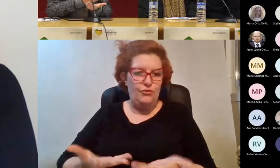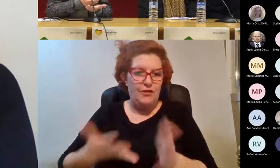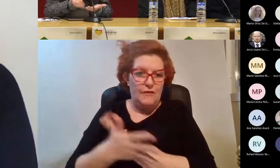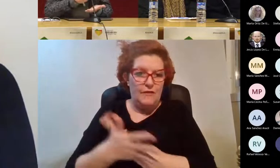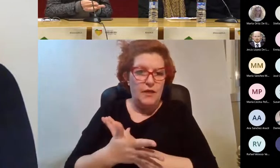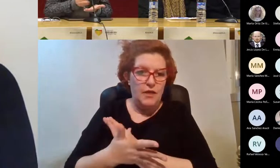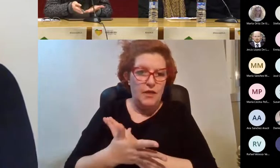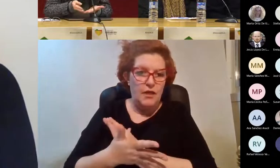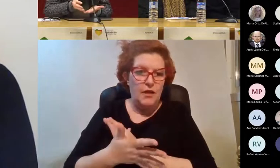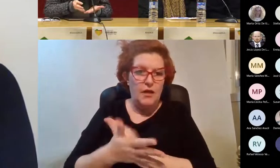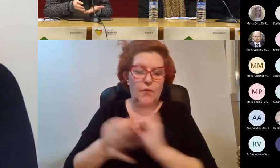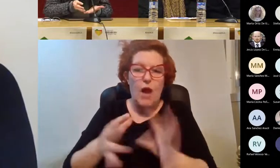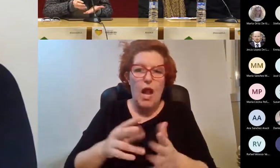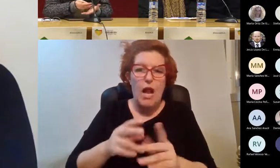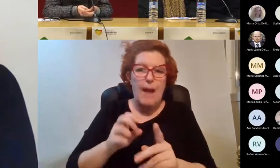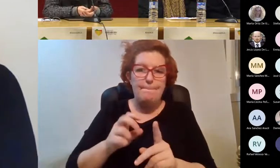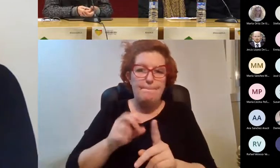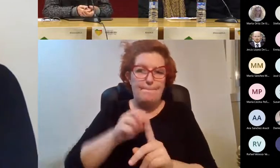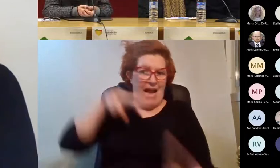como cambiarles de paradigma.